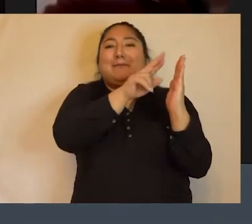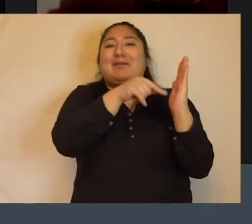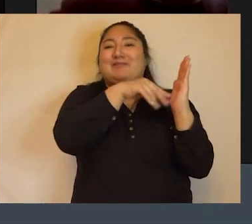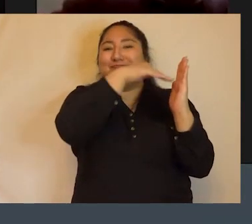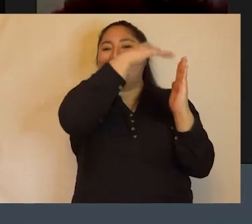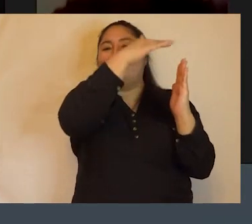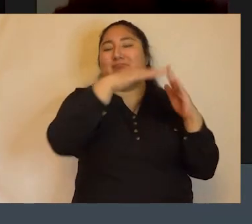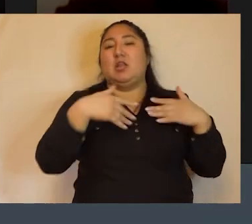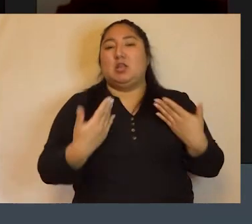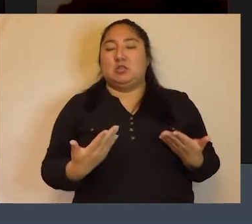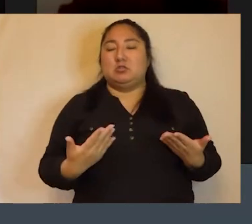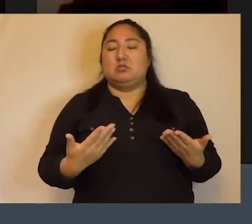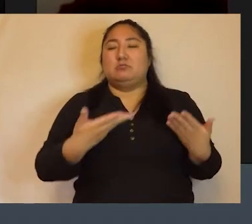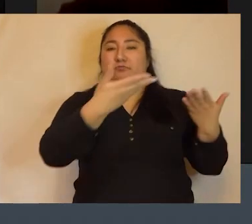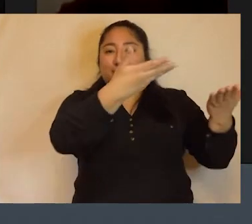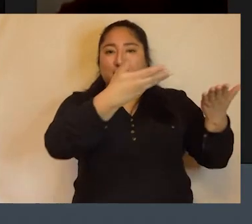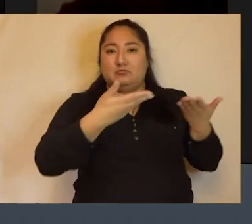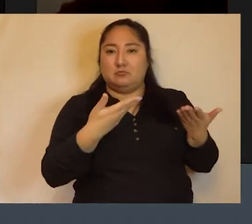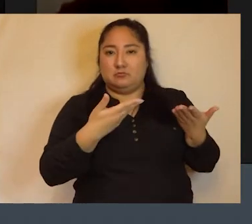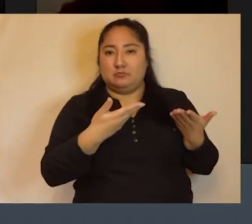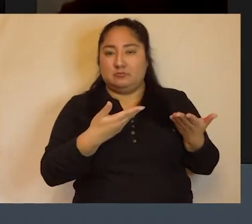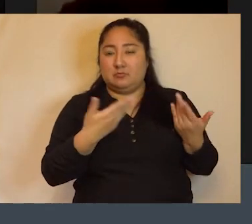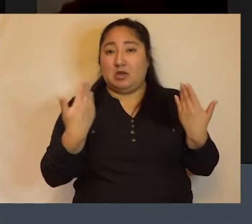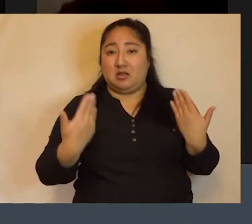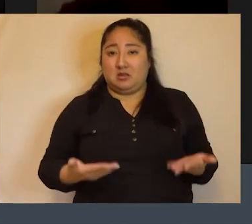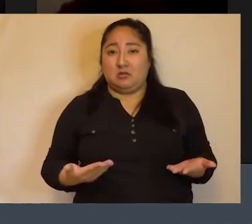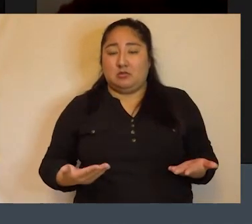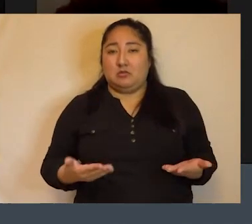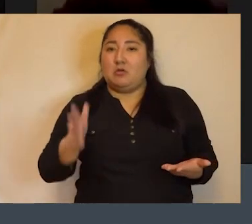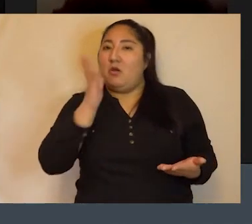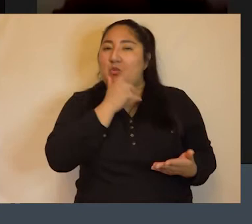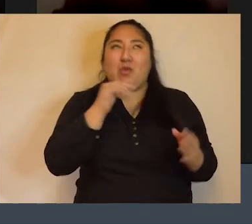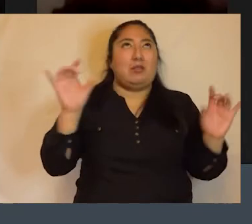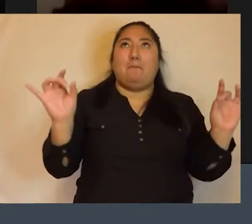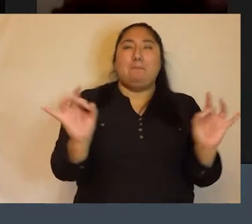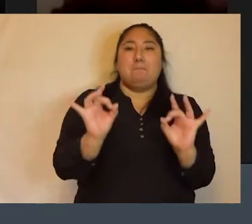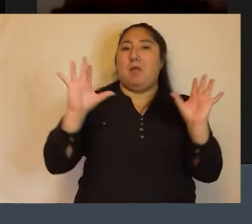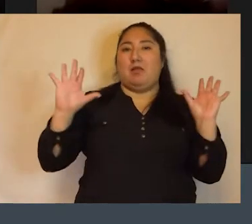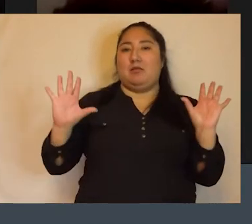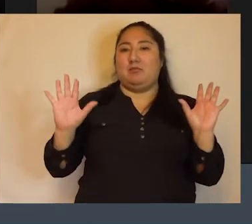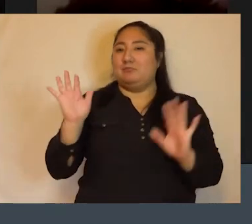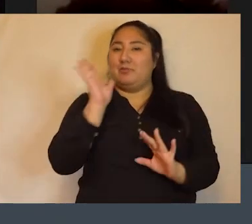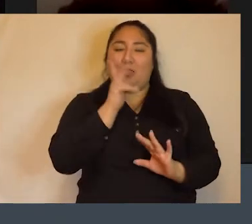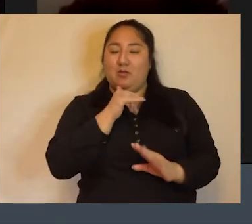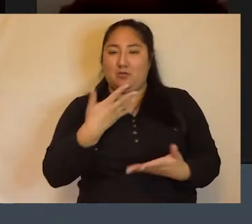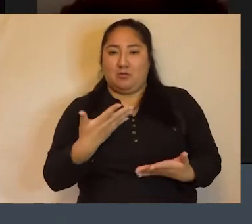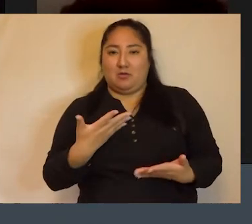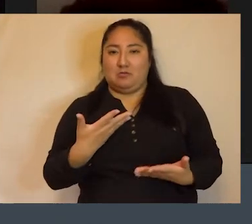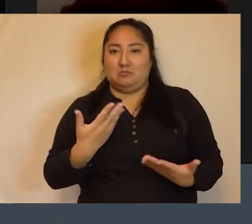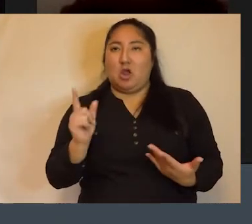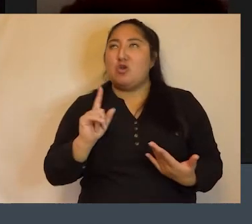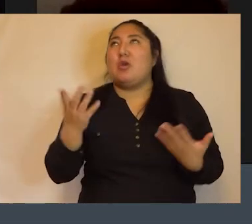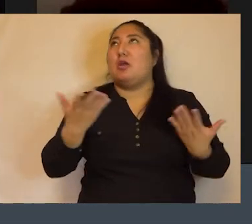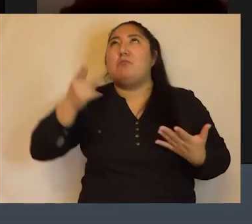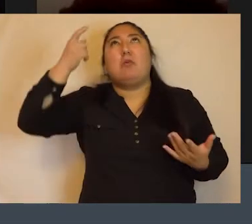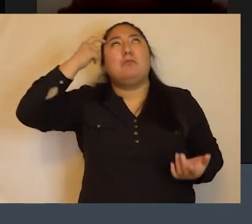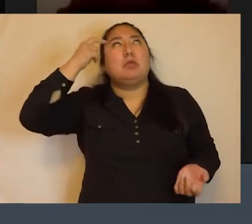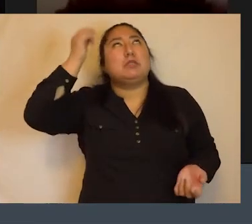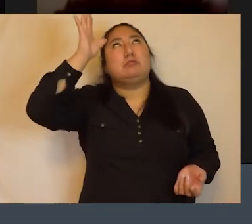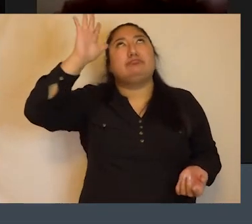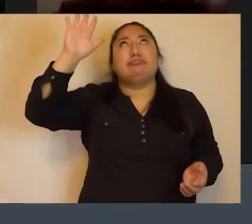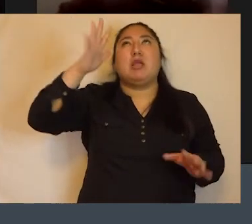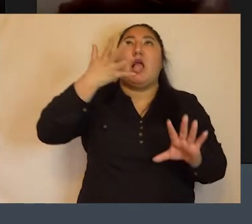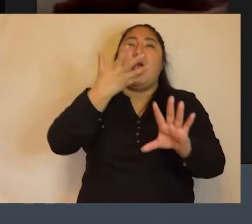recuperando. Las rentabilidades que nos están dando, porque en esto no hay magia, ¿sí? No podemos dejarnos